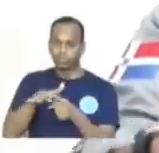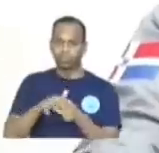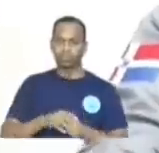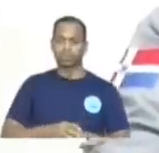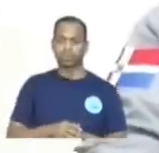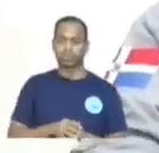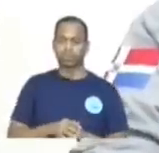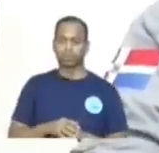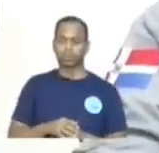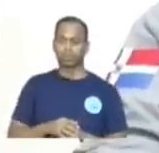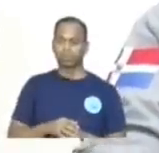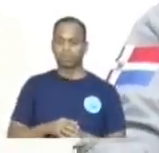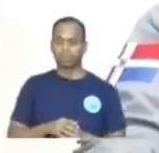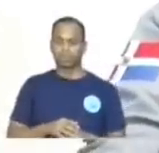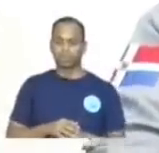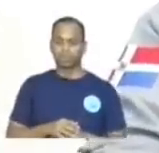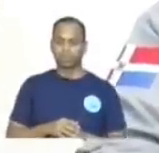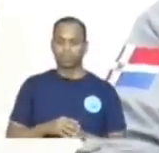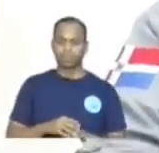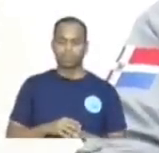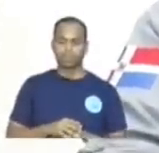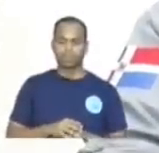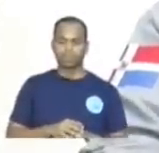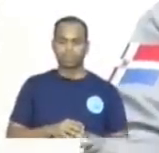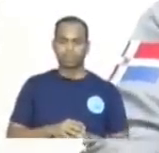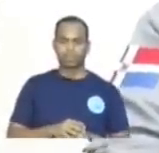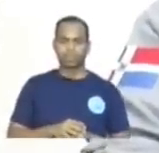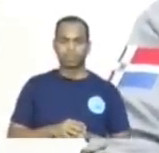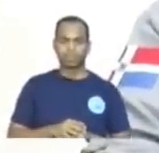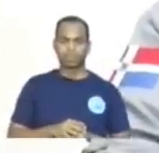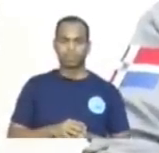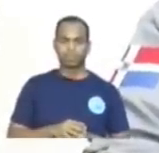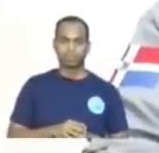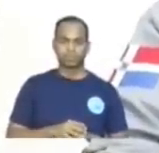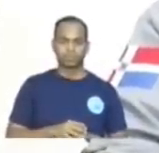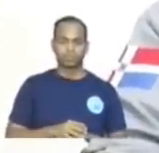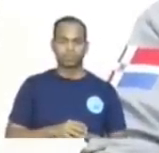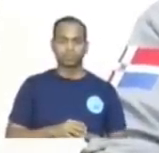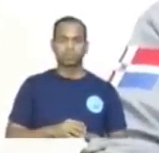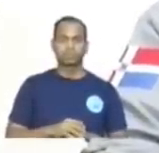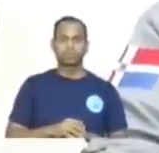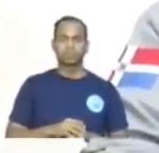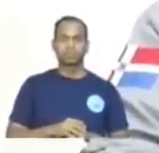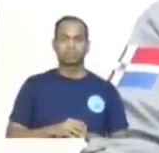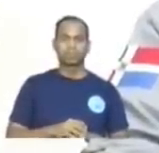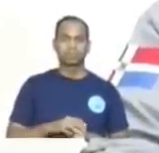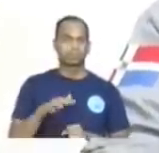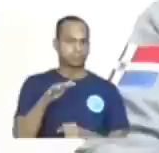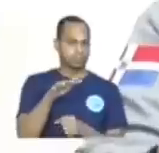el gobierno central, que a veces nos enfocamos en esto. Los gobiernos locales tienen que entender cuáles son